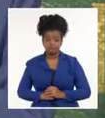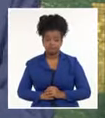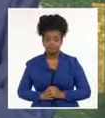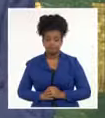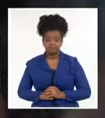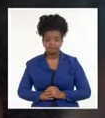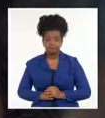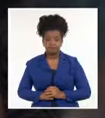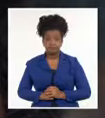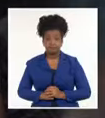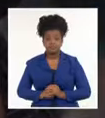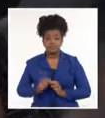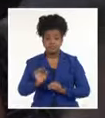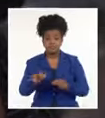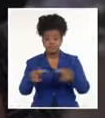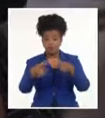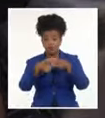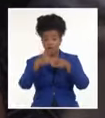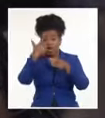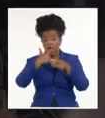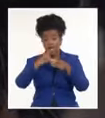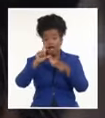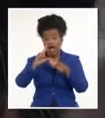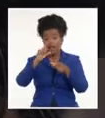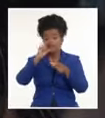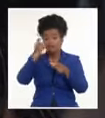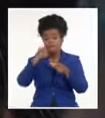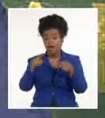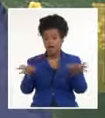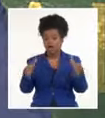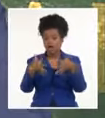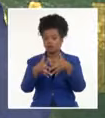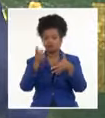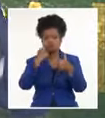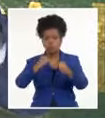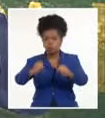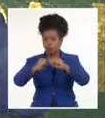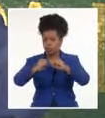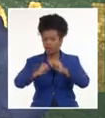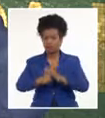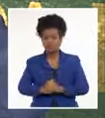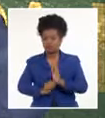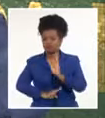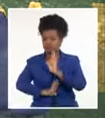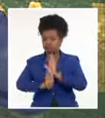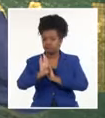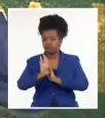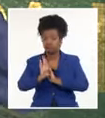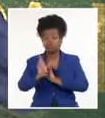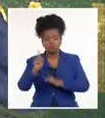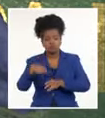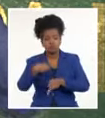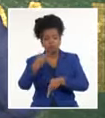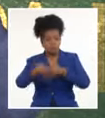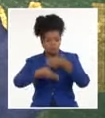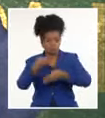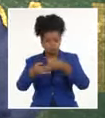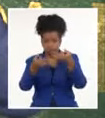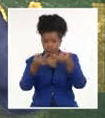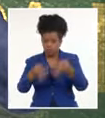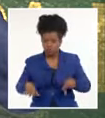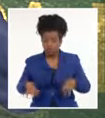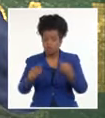la alianza? Muy fuerte y cada vez más relevante, porque ante los desafíos que enfrentamos es la